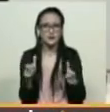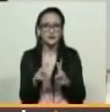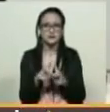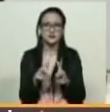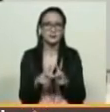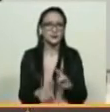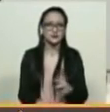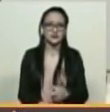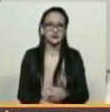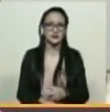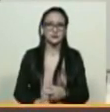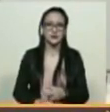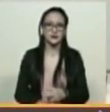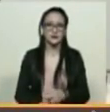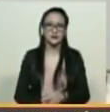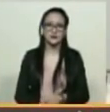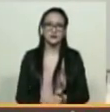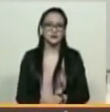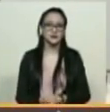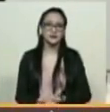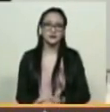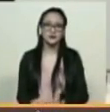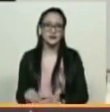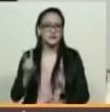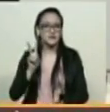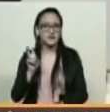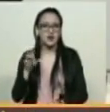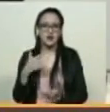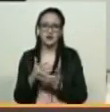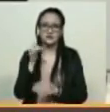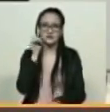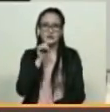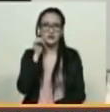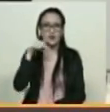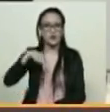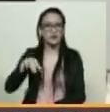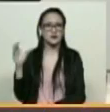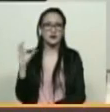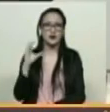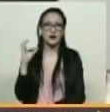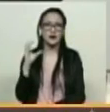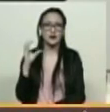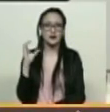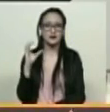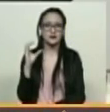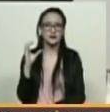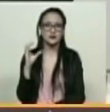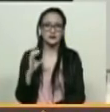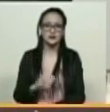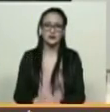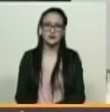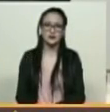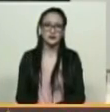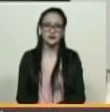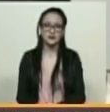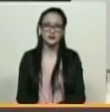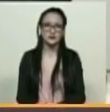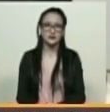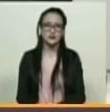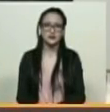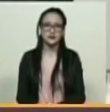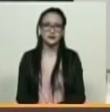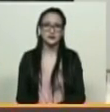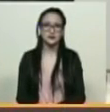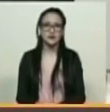insistiendo todavía en esas reuniones que ocurrieron entre viernes y sábado aquí en Caracas, se habló de una... ¿Viernes y? Sábado. ¿Ayer qué día fue? ¿Otro